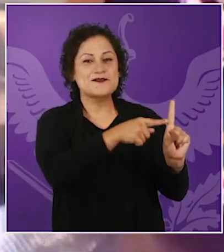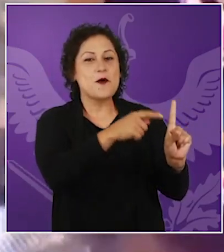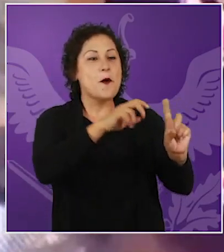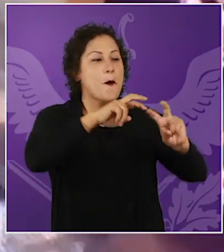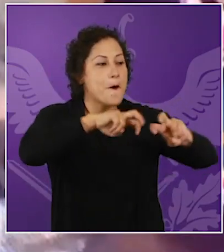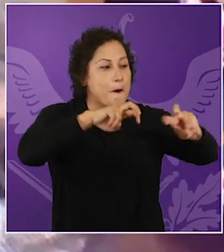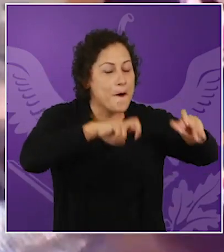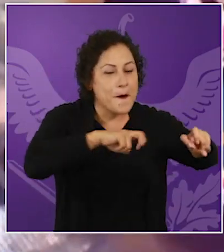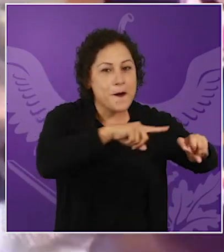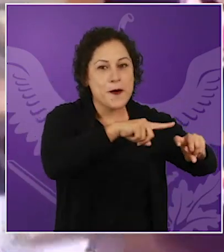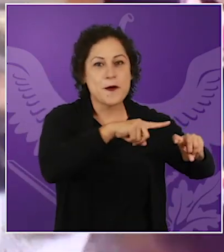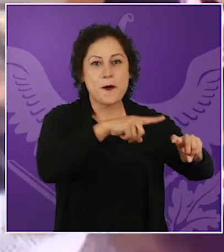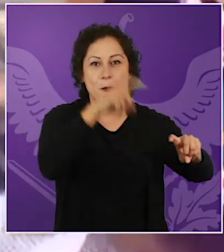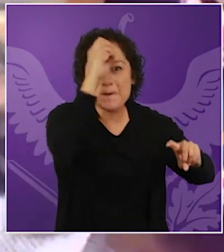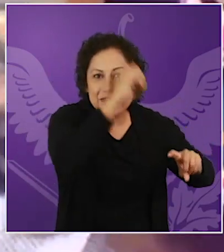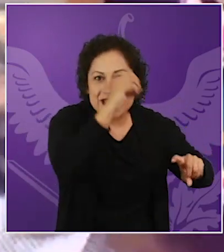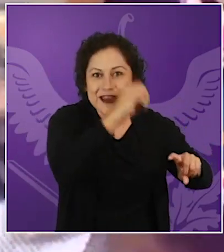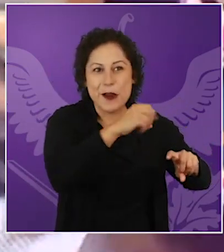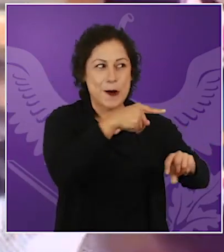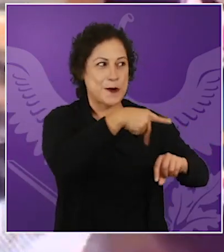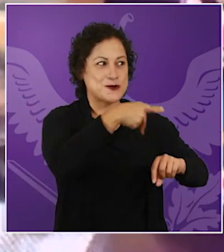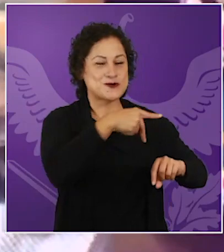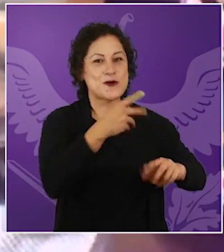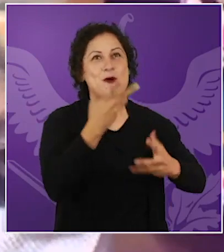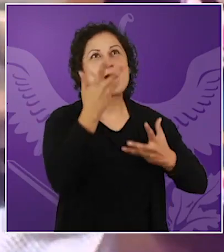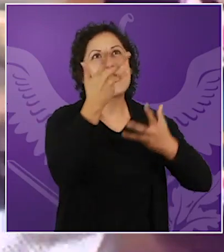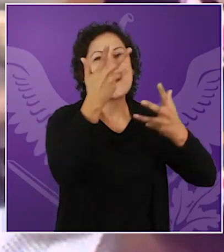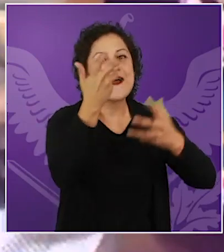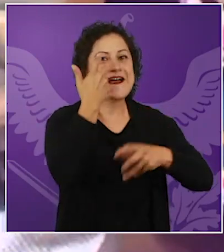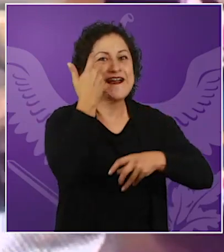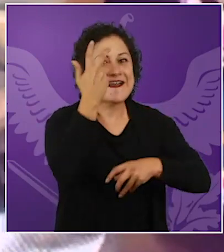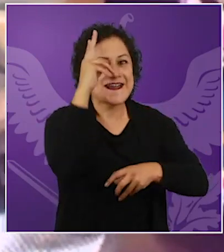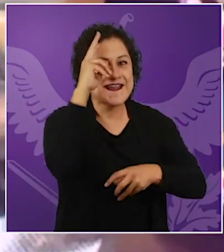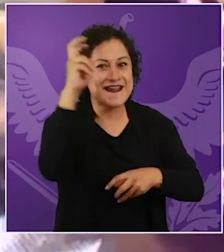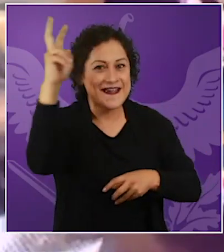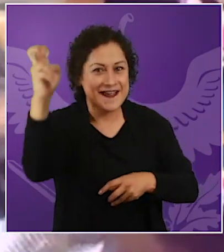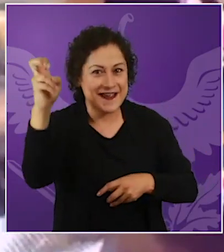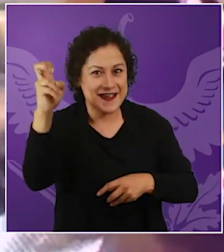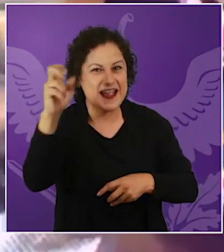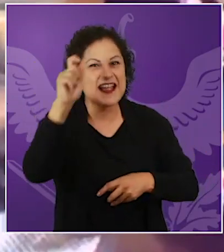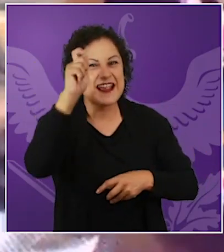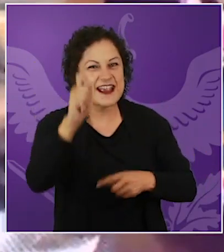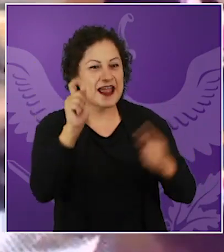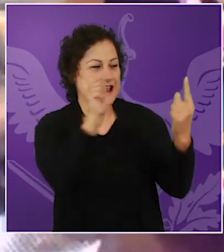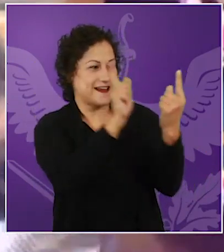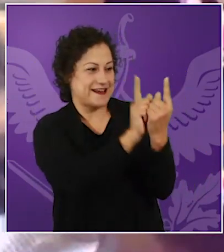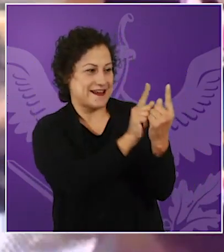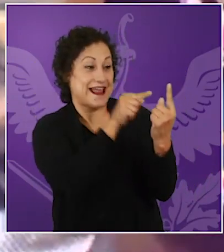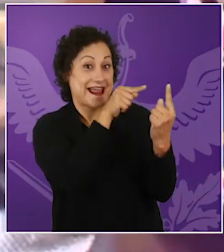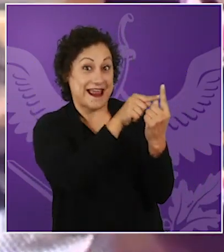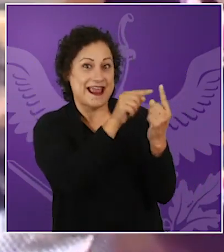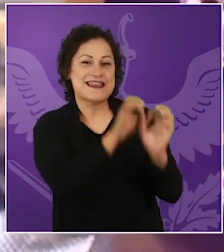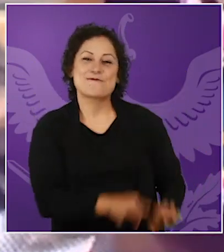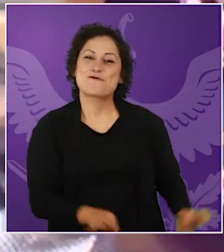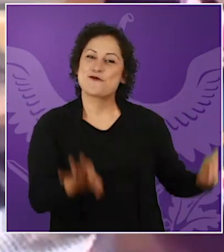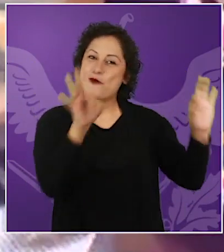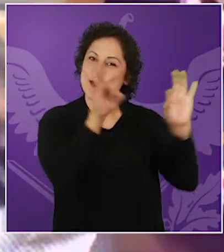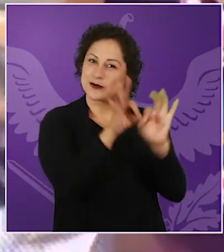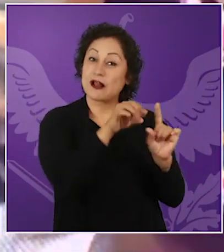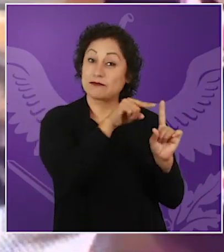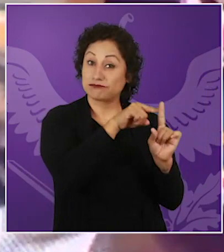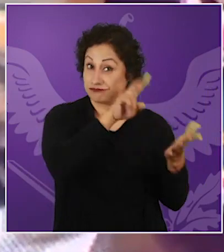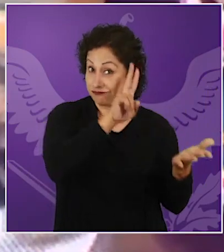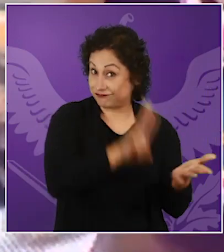quiere, qué sueña, qué le gusta. Es decir, que esa persona es importante y cuenta.